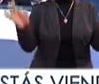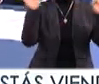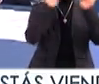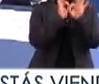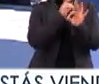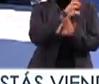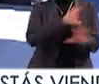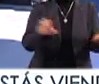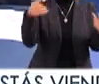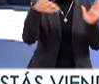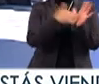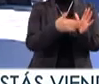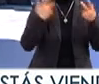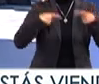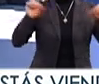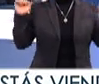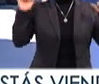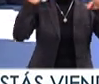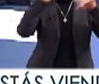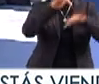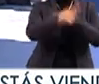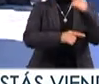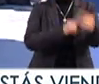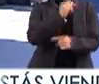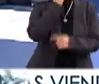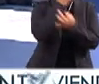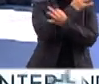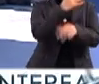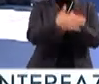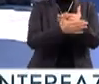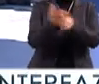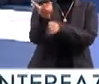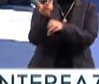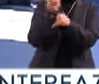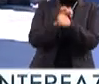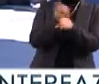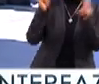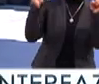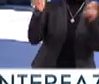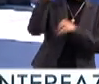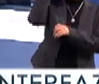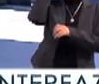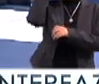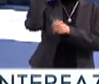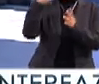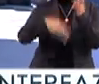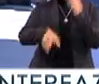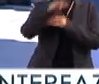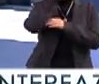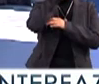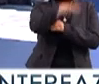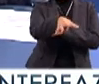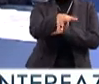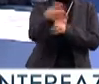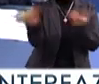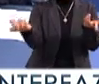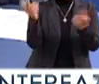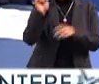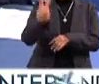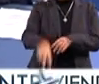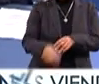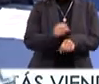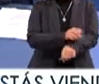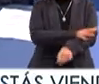oro con más de 800 mil asistentes y anunciando a su próximo invitado que será India en el 2019, lo cual pues